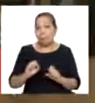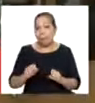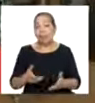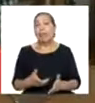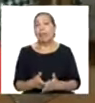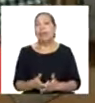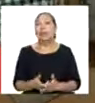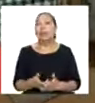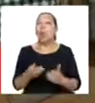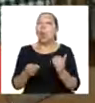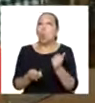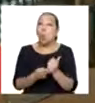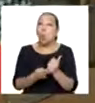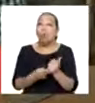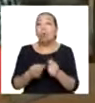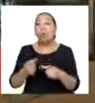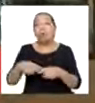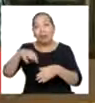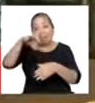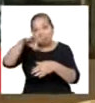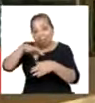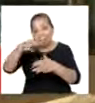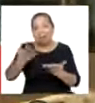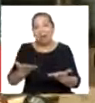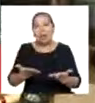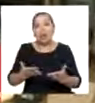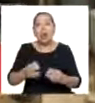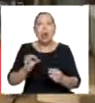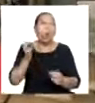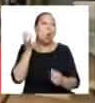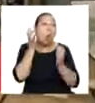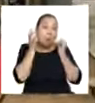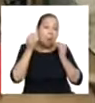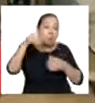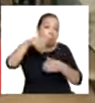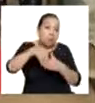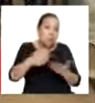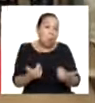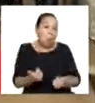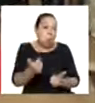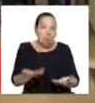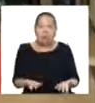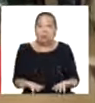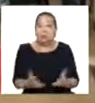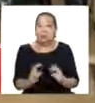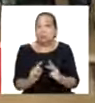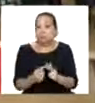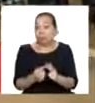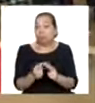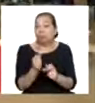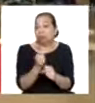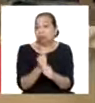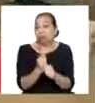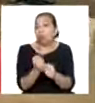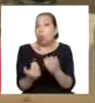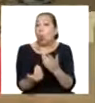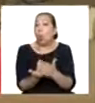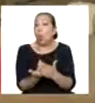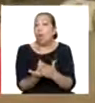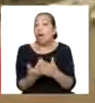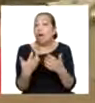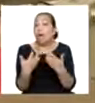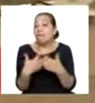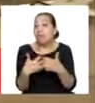poder guardar infusiones o también pueden ser joyeros y con la cual estamos empezando a trabajar estas nuevas técnicas